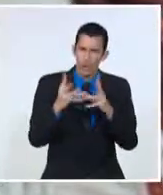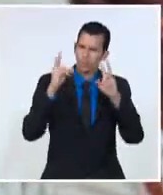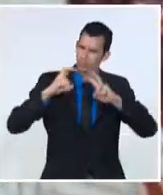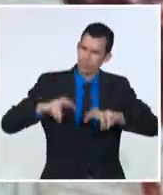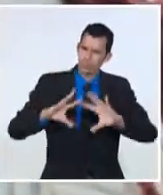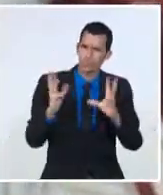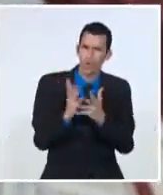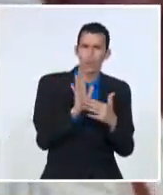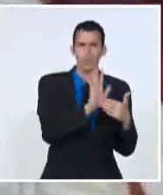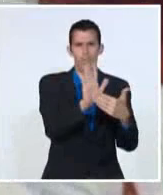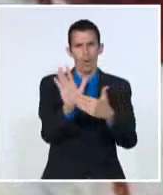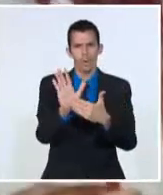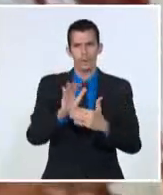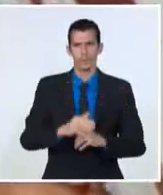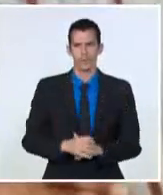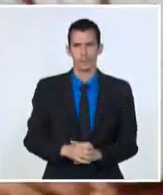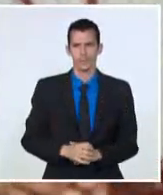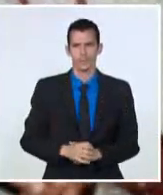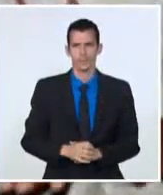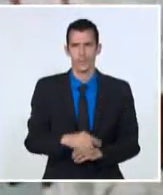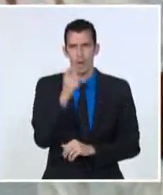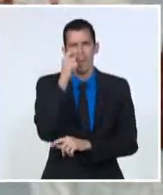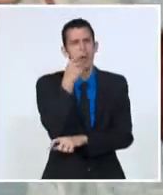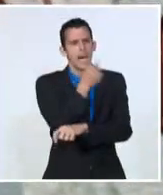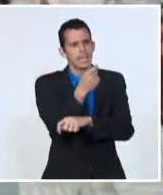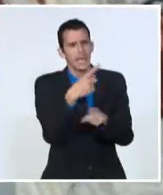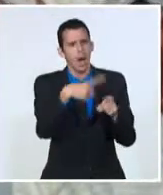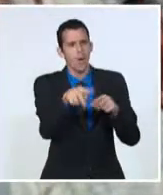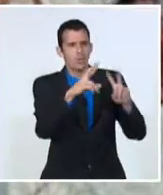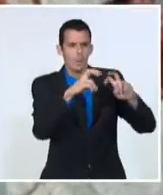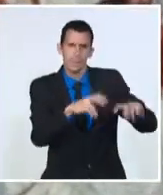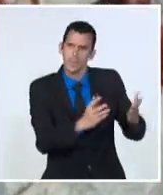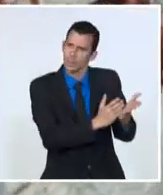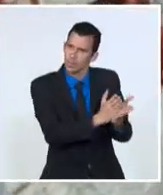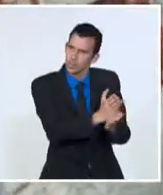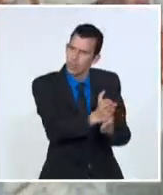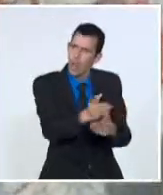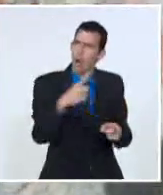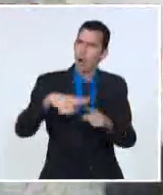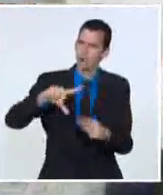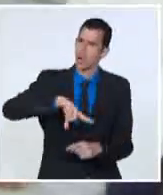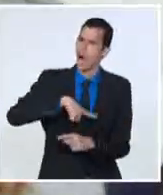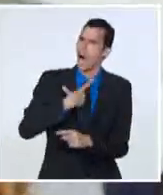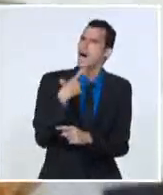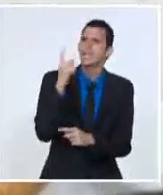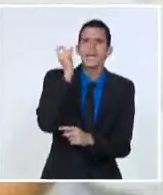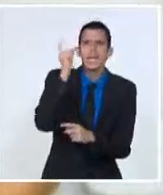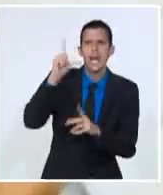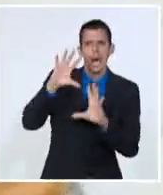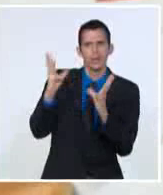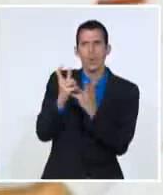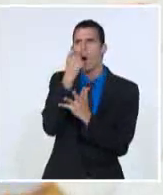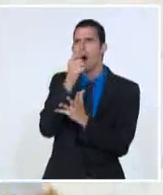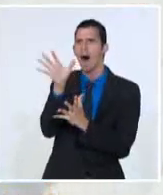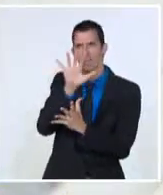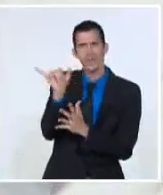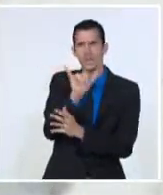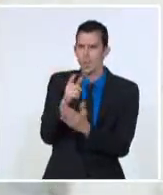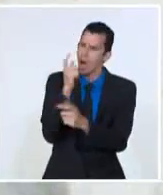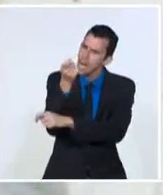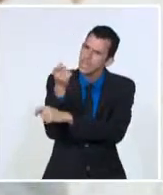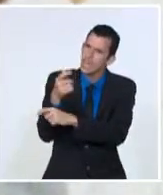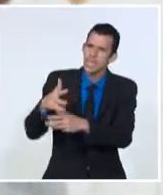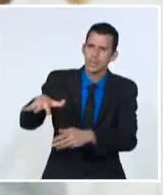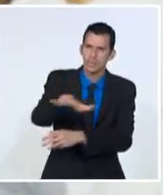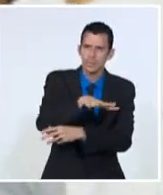la formación de investigadores profesores y artistas de Cuba y el mundo el matancero Rogelio Martínez puré falleció